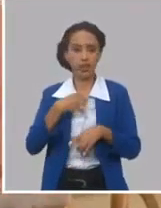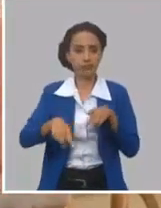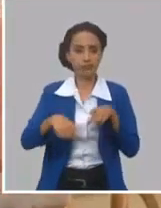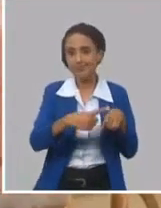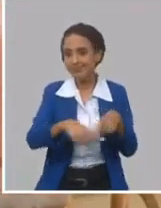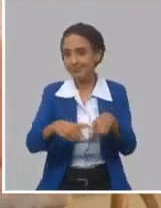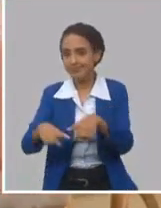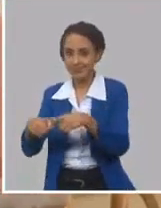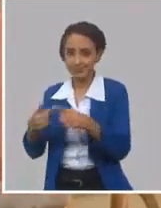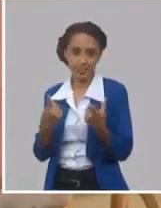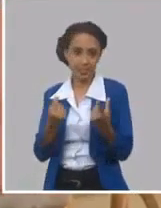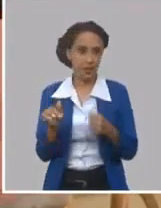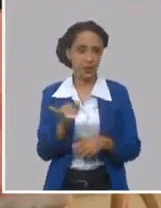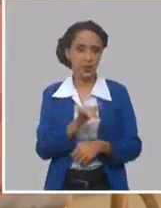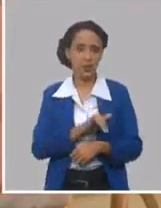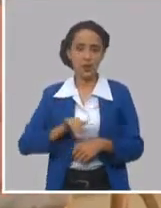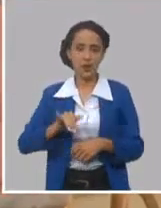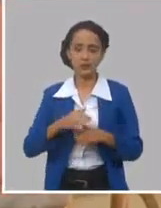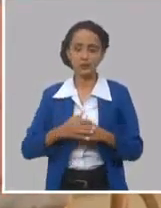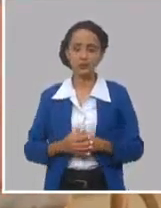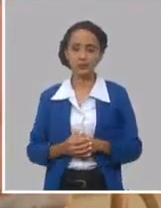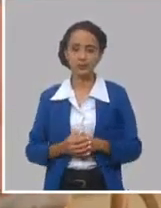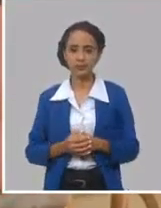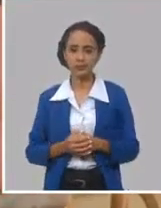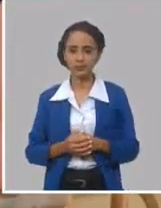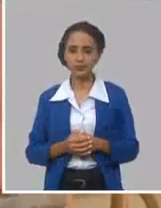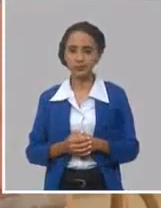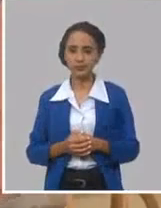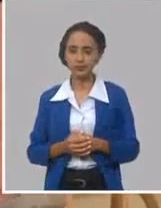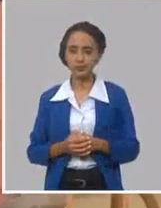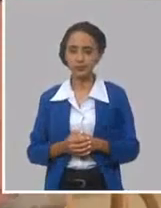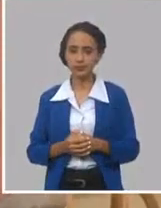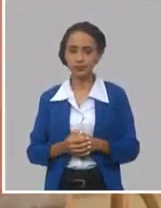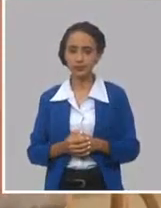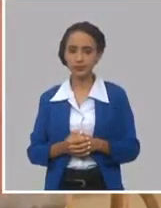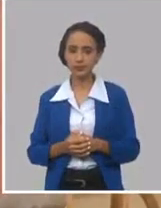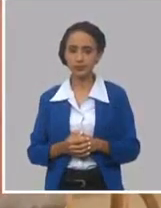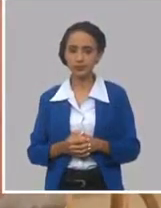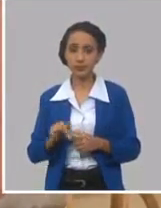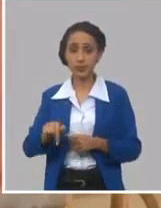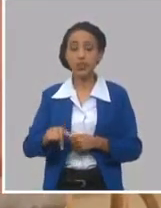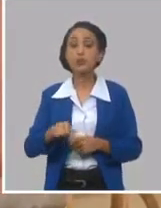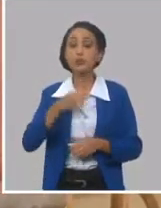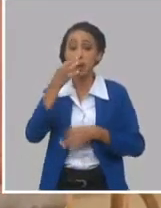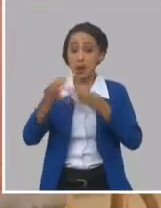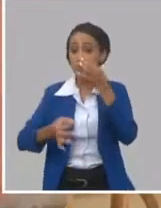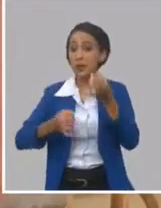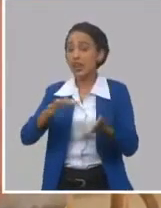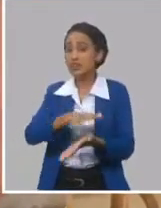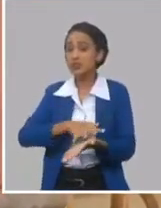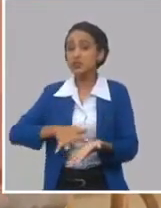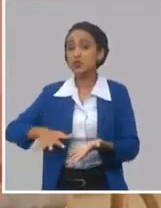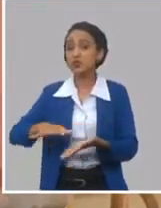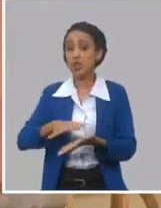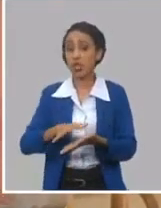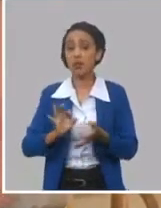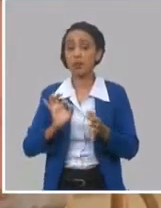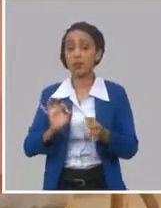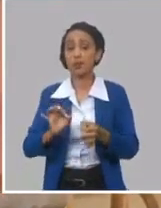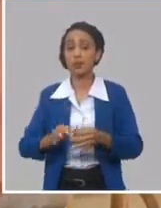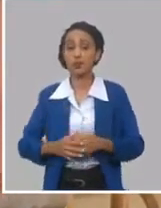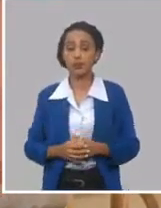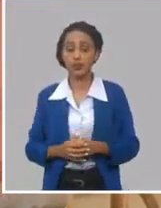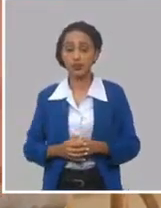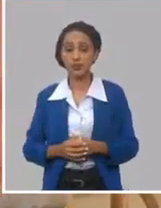esa jerarquía entre saber, el tener y el poder también define una sociedad particular en